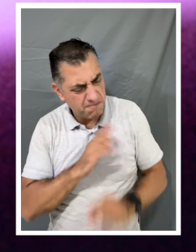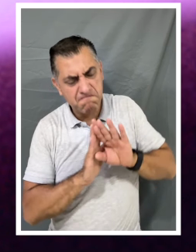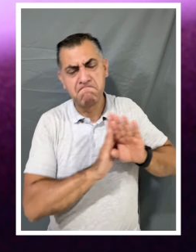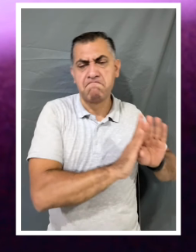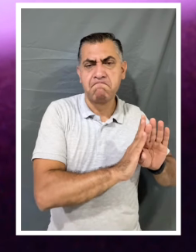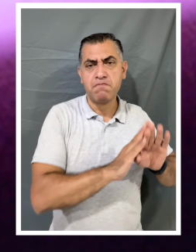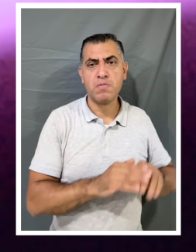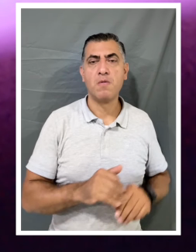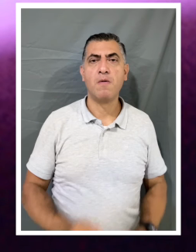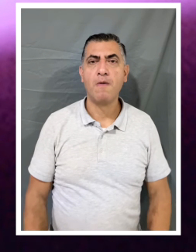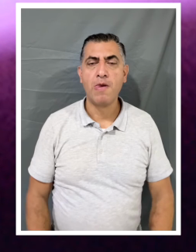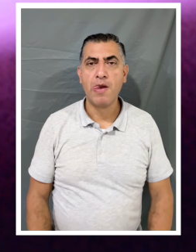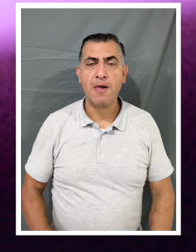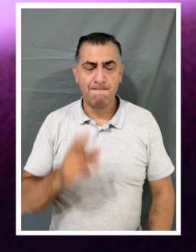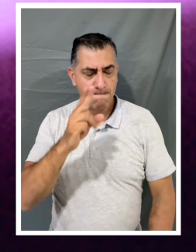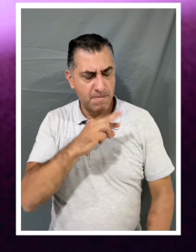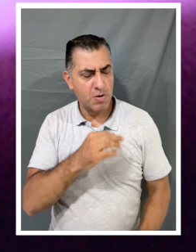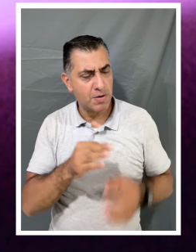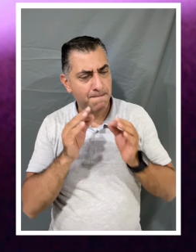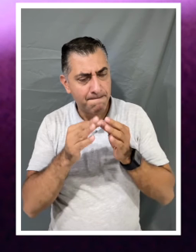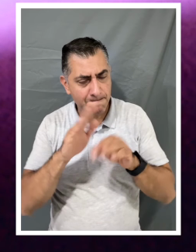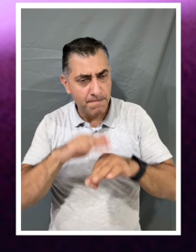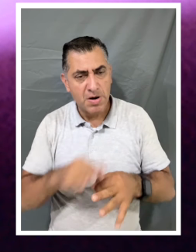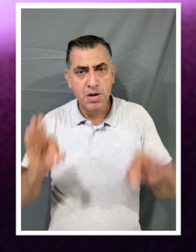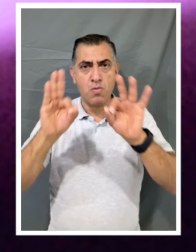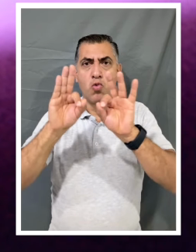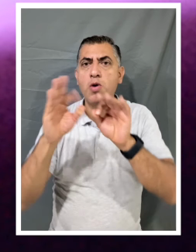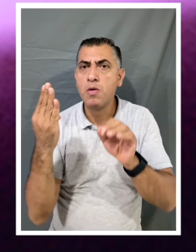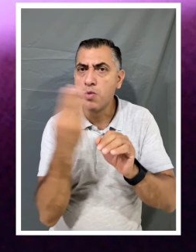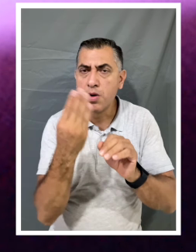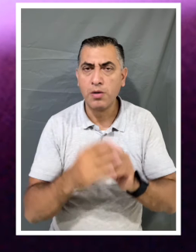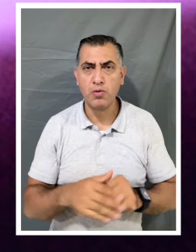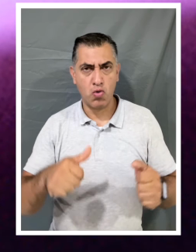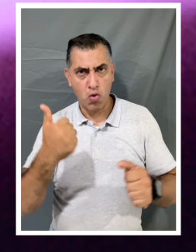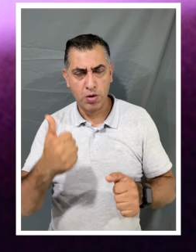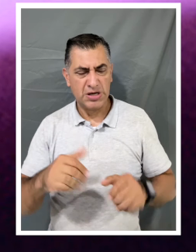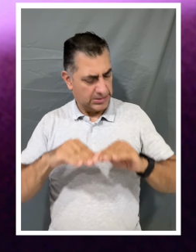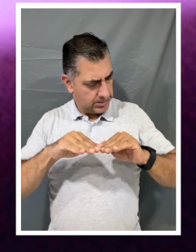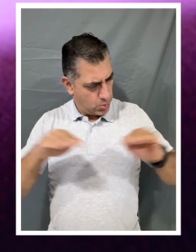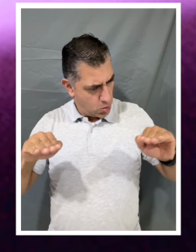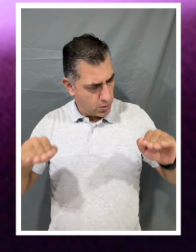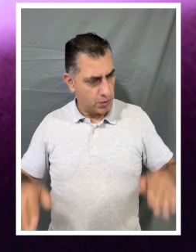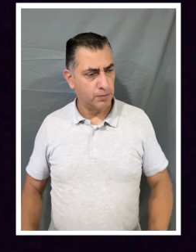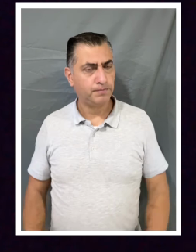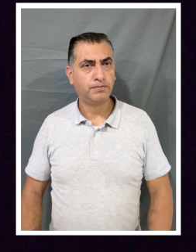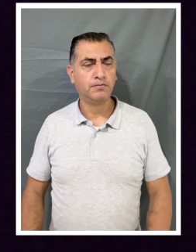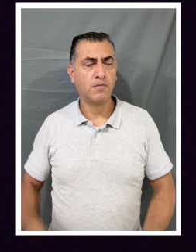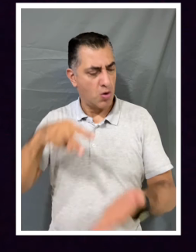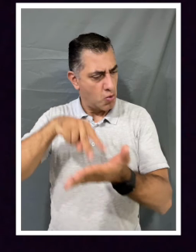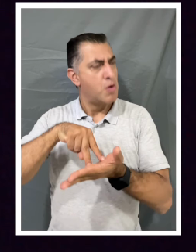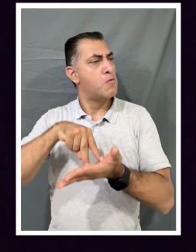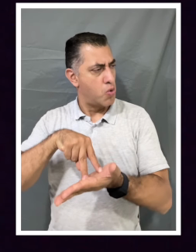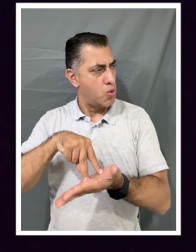personal y empieza a a a enfocarse en lo importante otra cosa estabilidad sabes